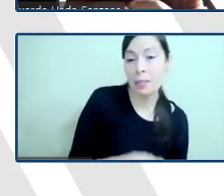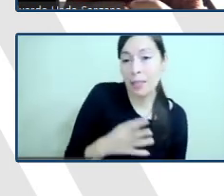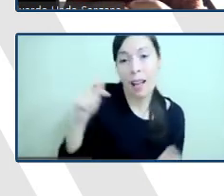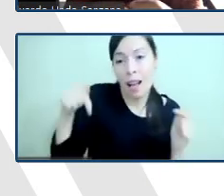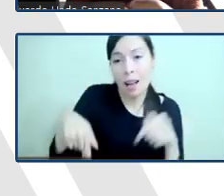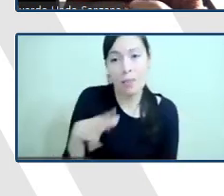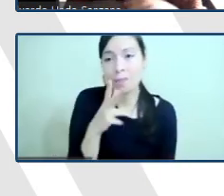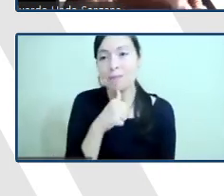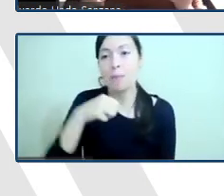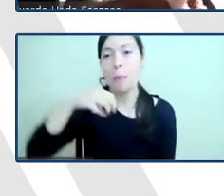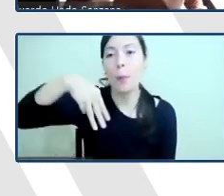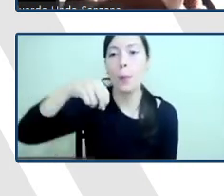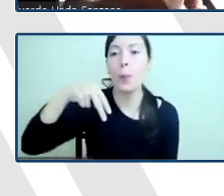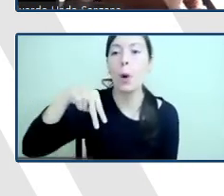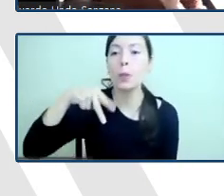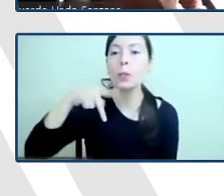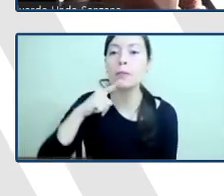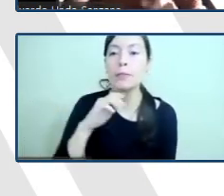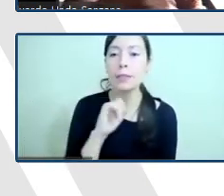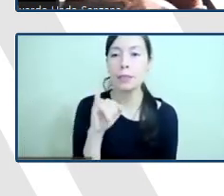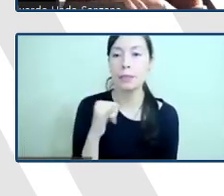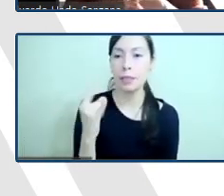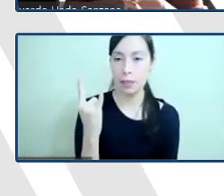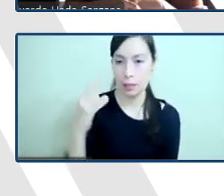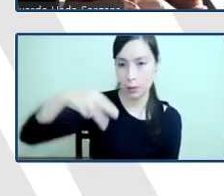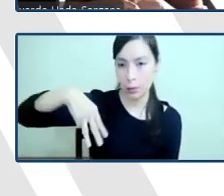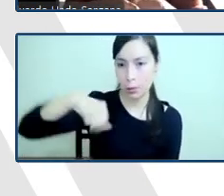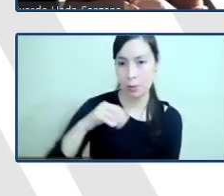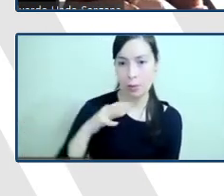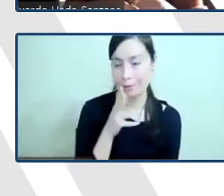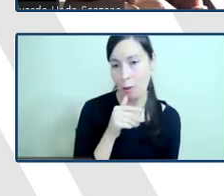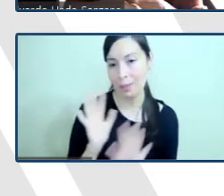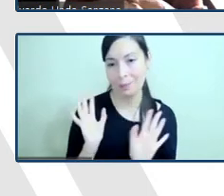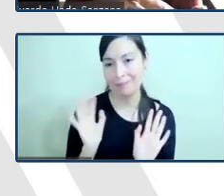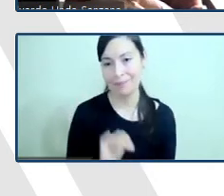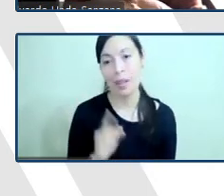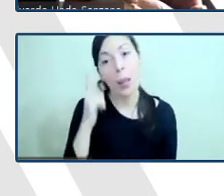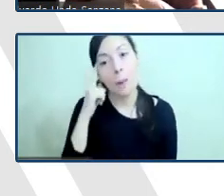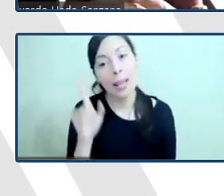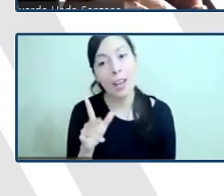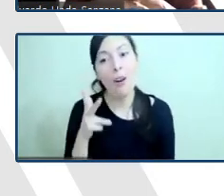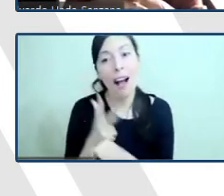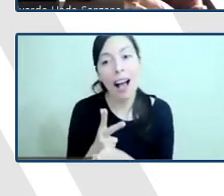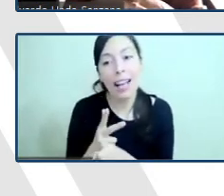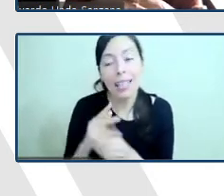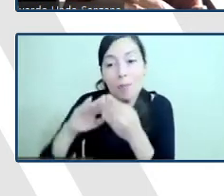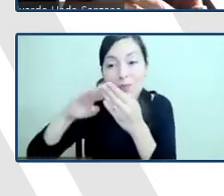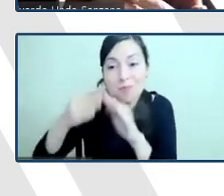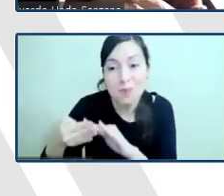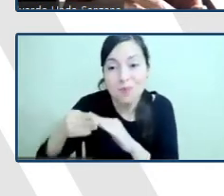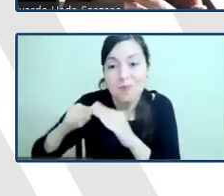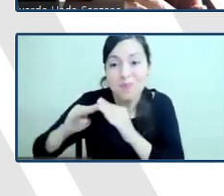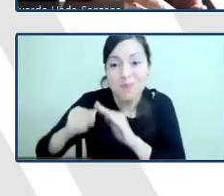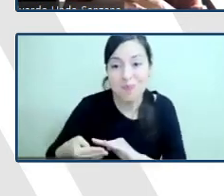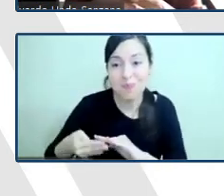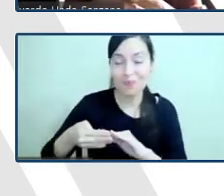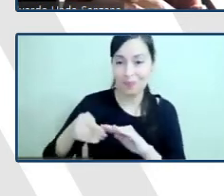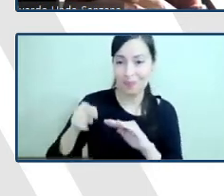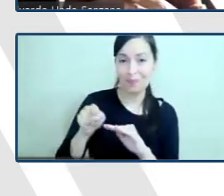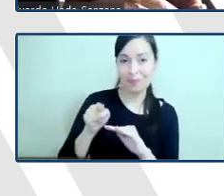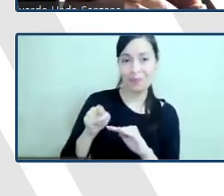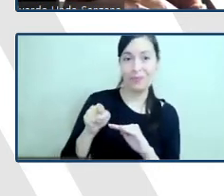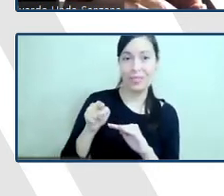día, del cual se me olvidó mencionarlo, pero quedan las ruinas. Son ruinas que sería, yo creo,